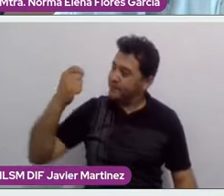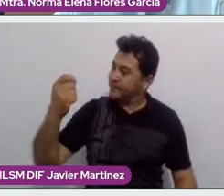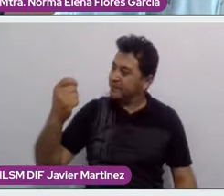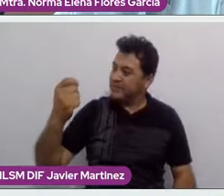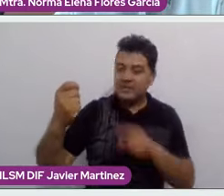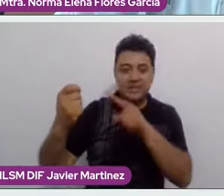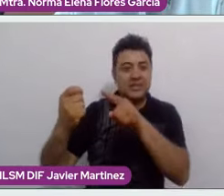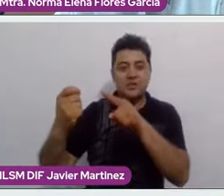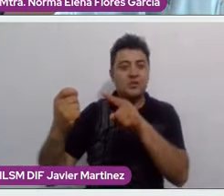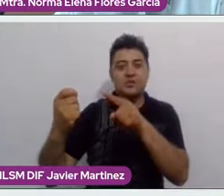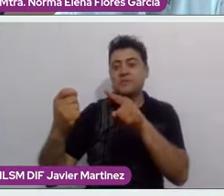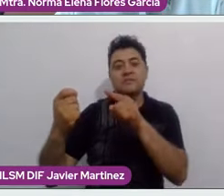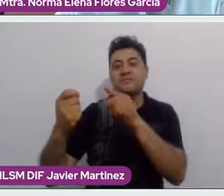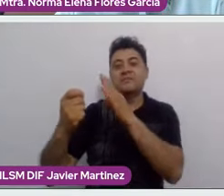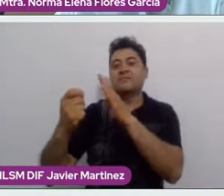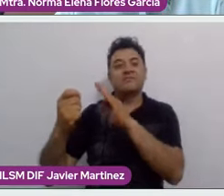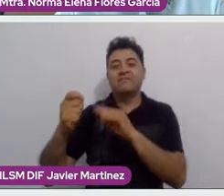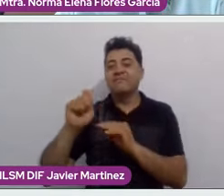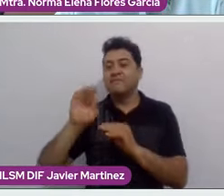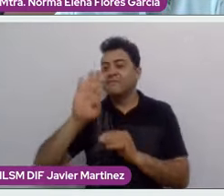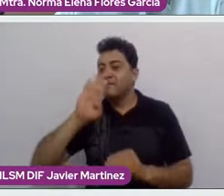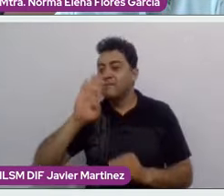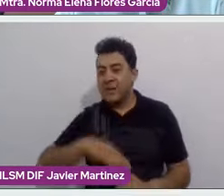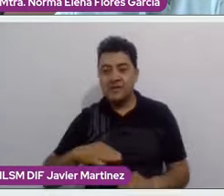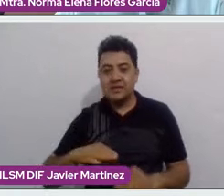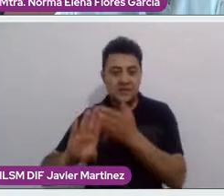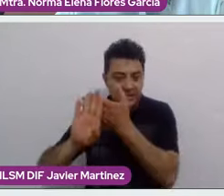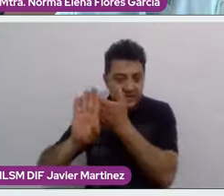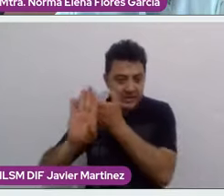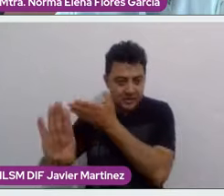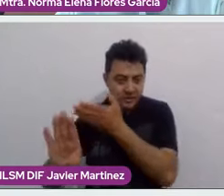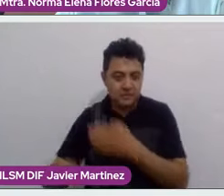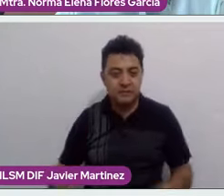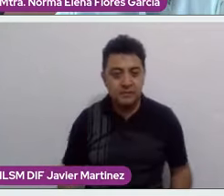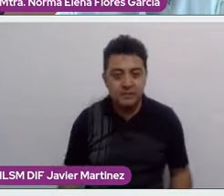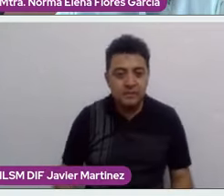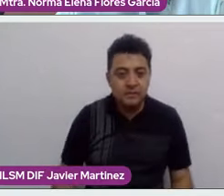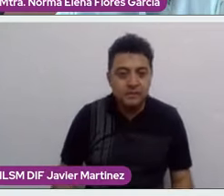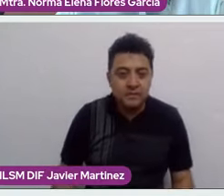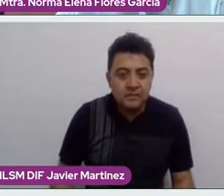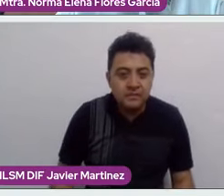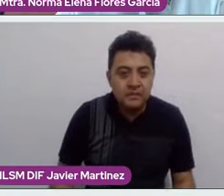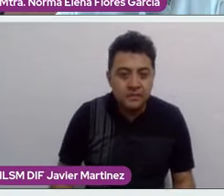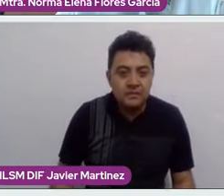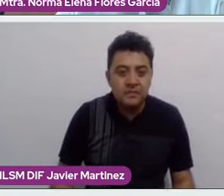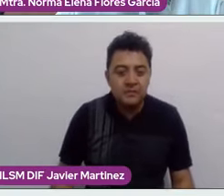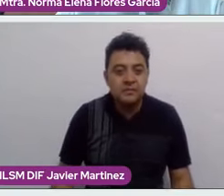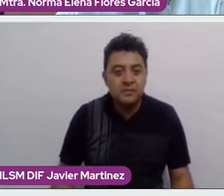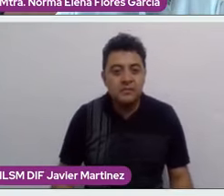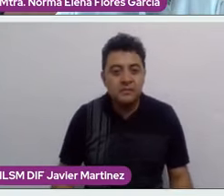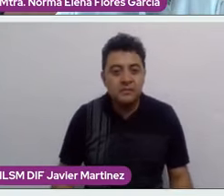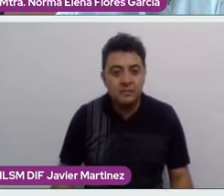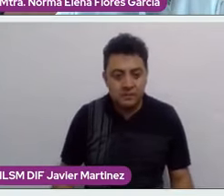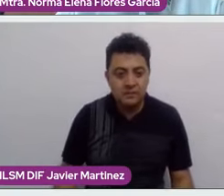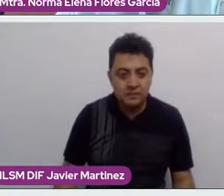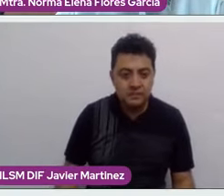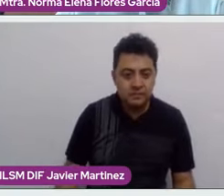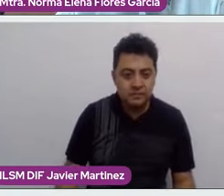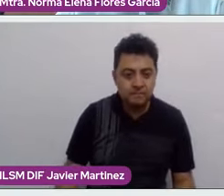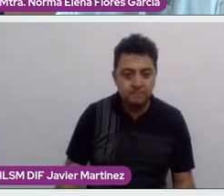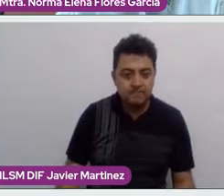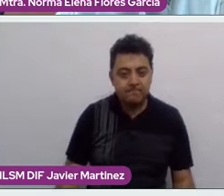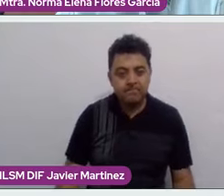solamente vamos lo que el oído quiere sacar, ¿sí? Lo vamos introduciendo. Es lo que les digo a los pacientes, somos el único animal